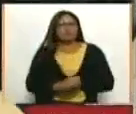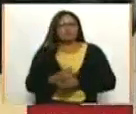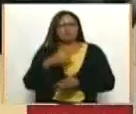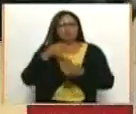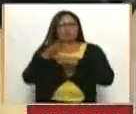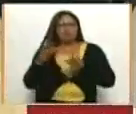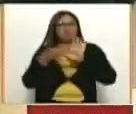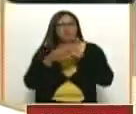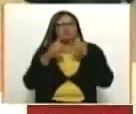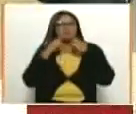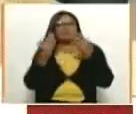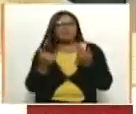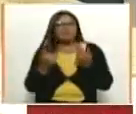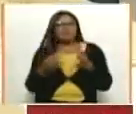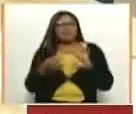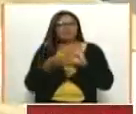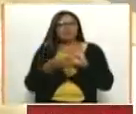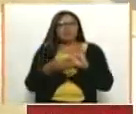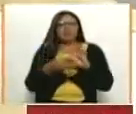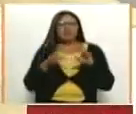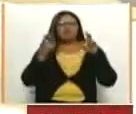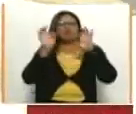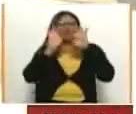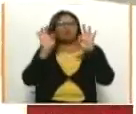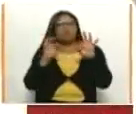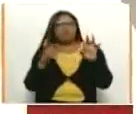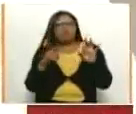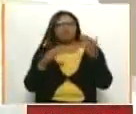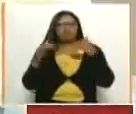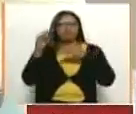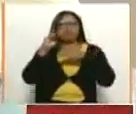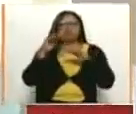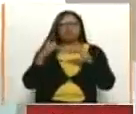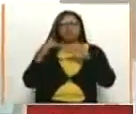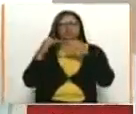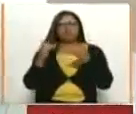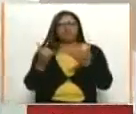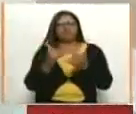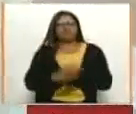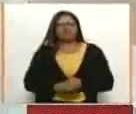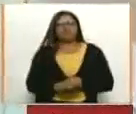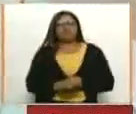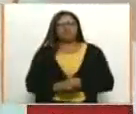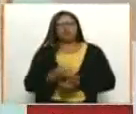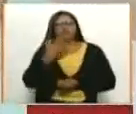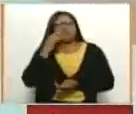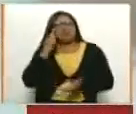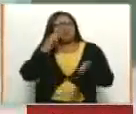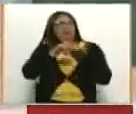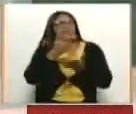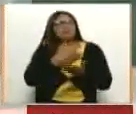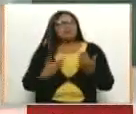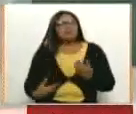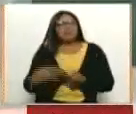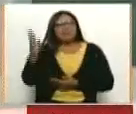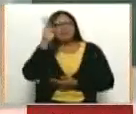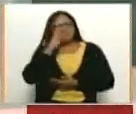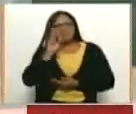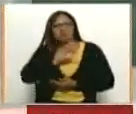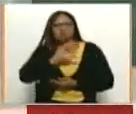en beneficio de crear esta nueva arquitectura que desafía la hegemonía unipolar. Profe, con la llegada del presidente de Brasil, Lula da